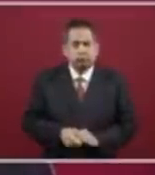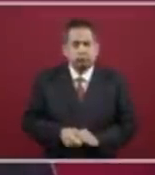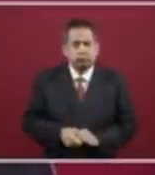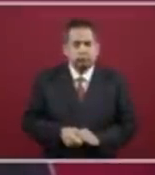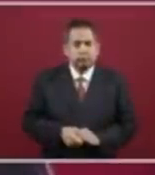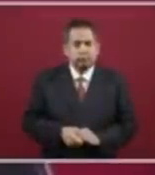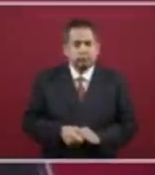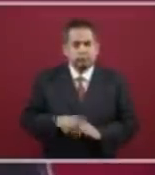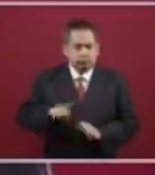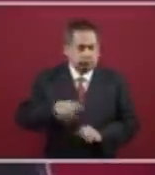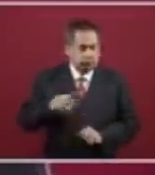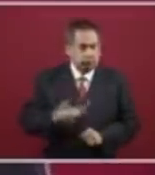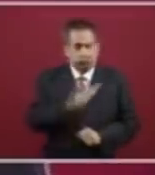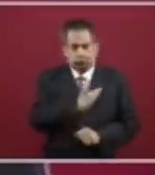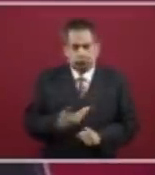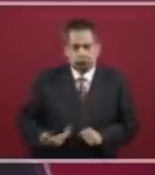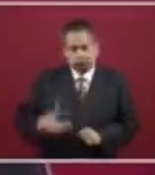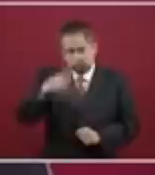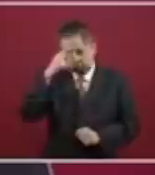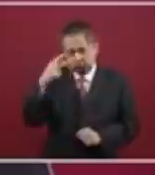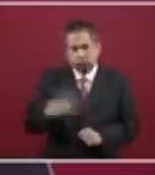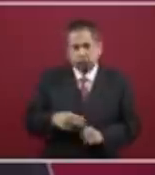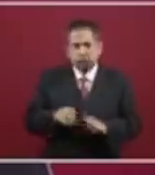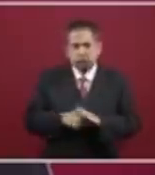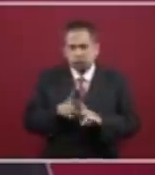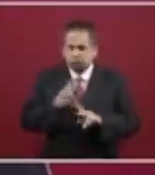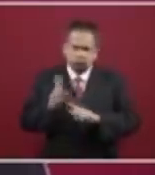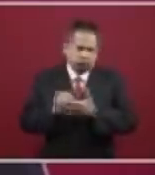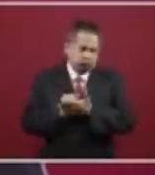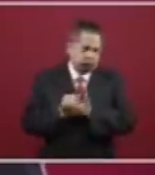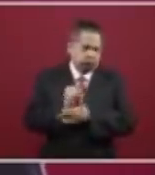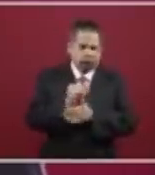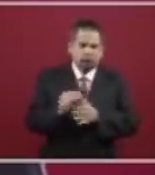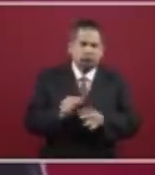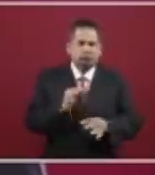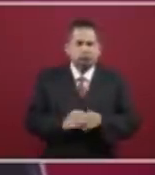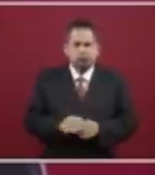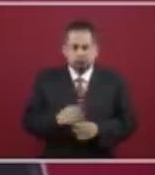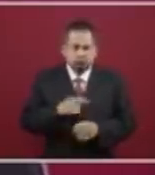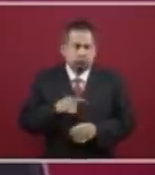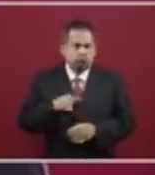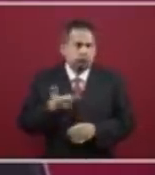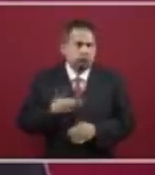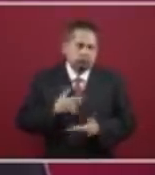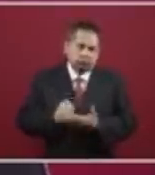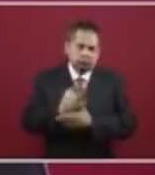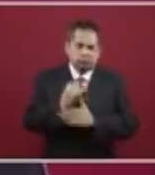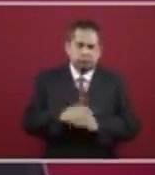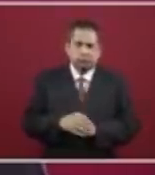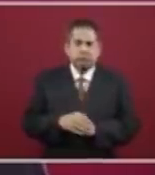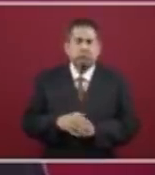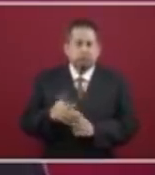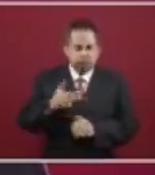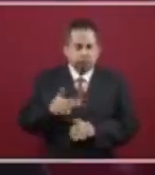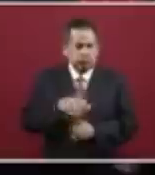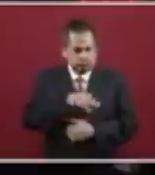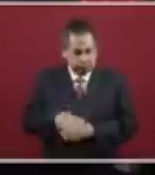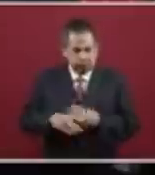Como presidente de la República he tomado esta decisión y tengo